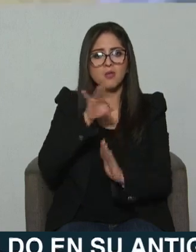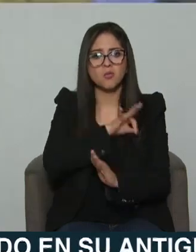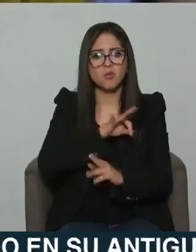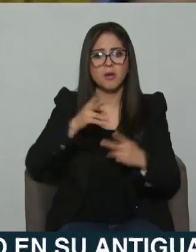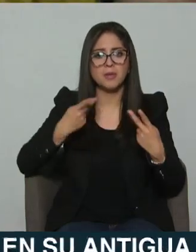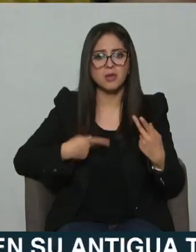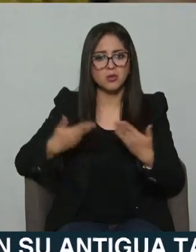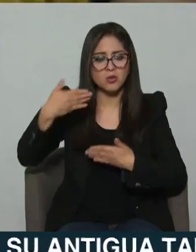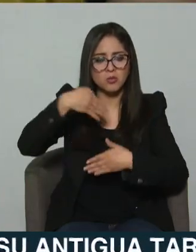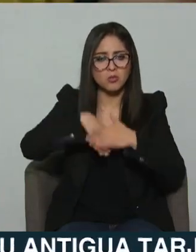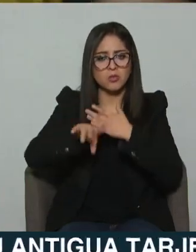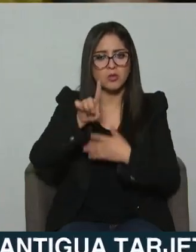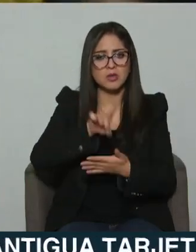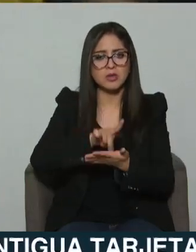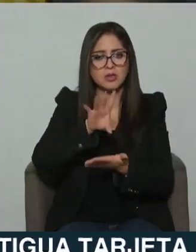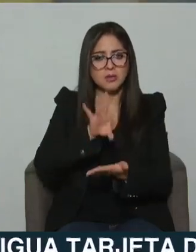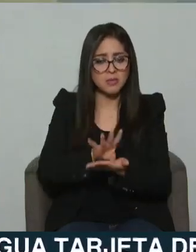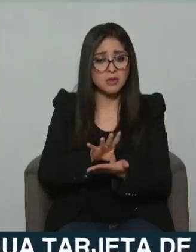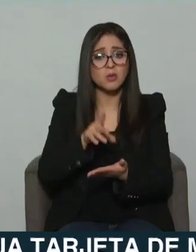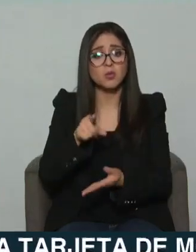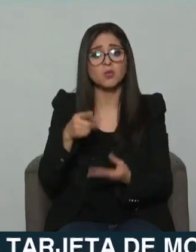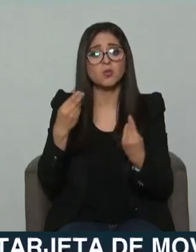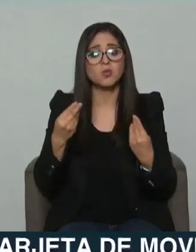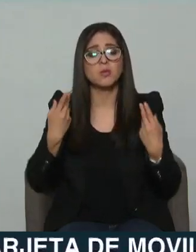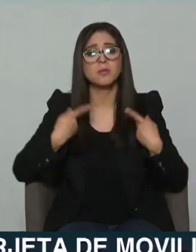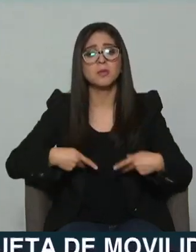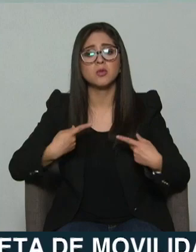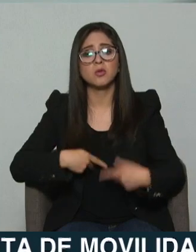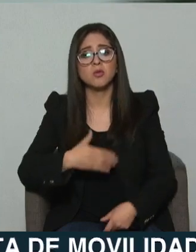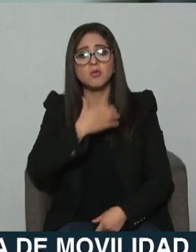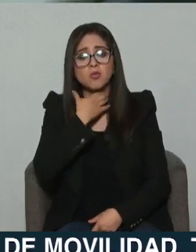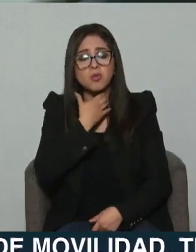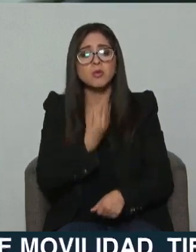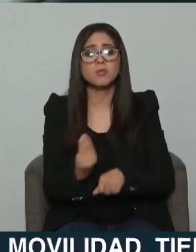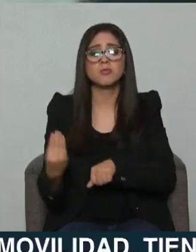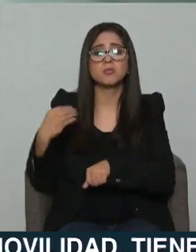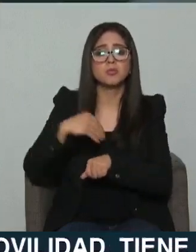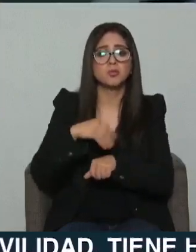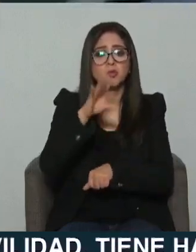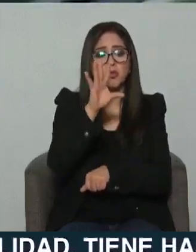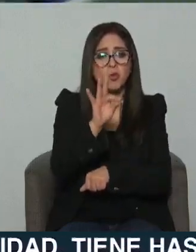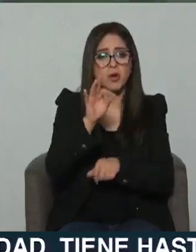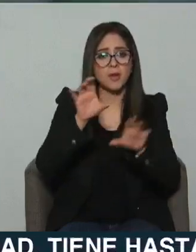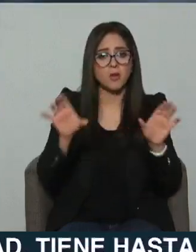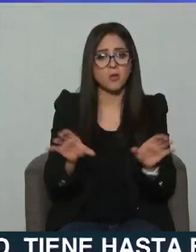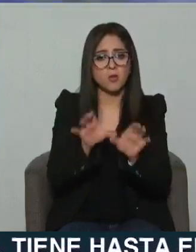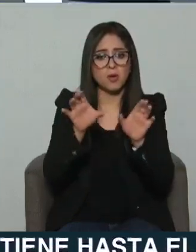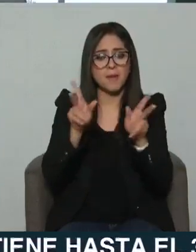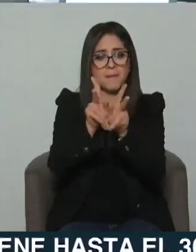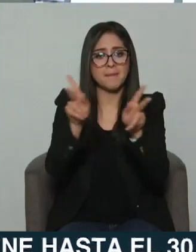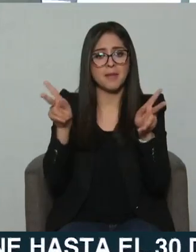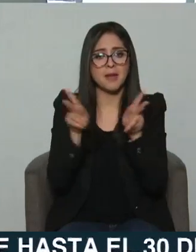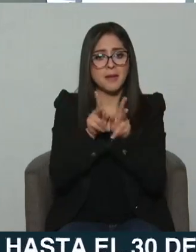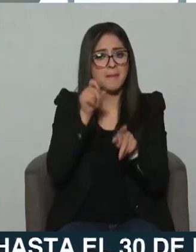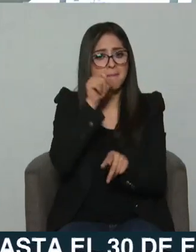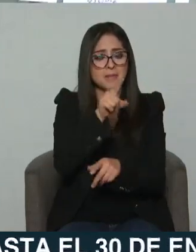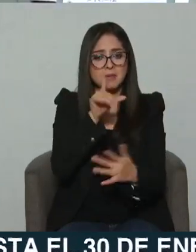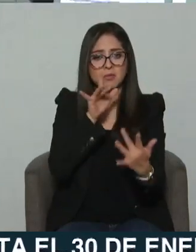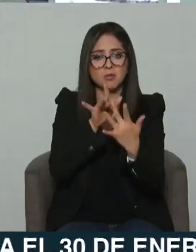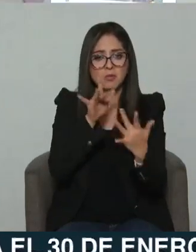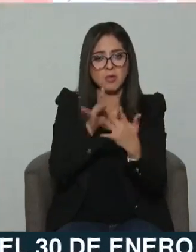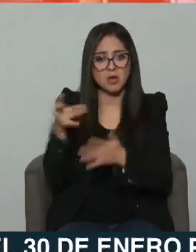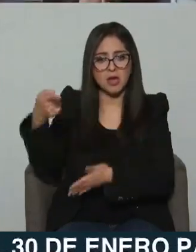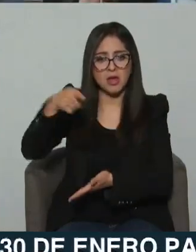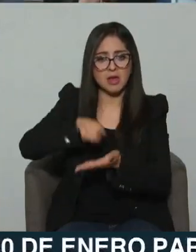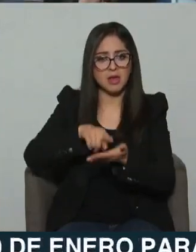discapacidad. Debido a la demanda de servicio, se colocarán 40 computadoras más en la plaza con los mismos programas y conexiones que las del